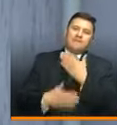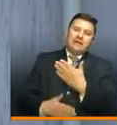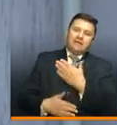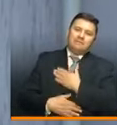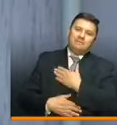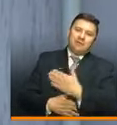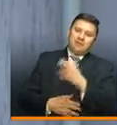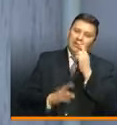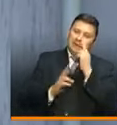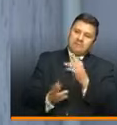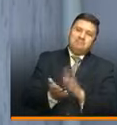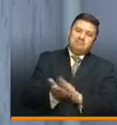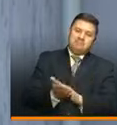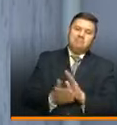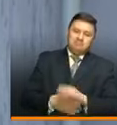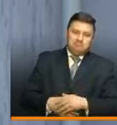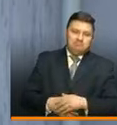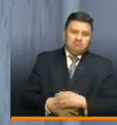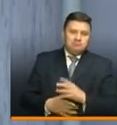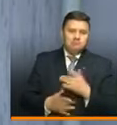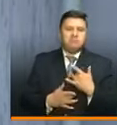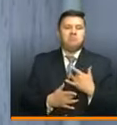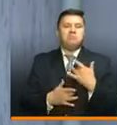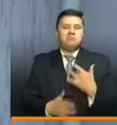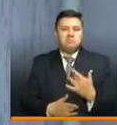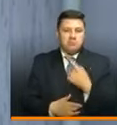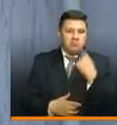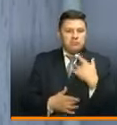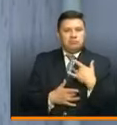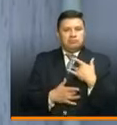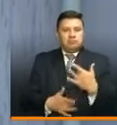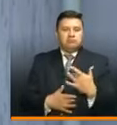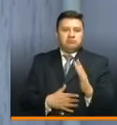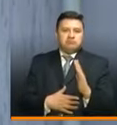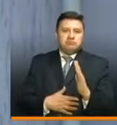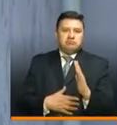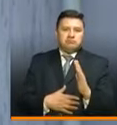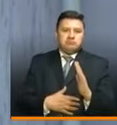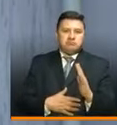ese reconocimiento, por esa generosidad, como decimos.